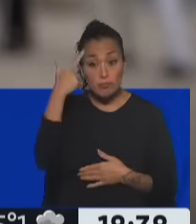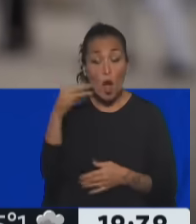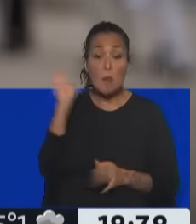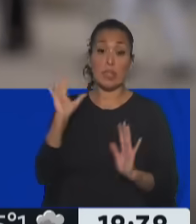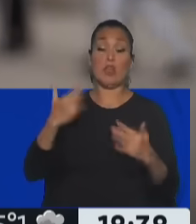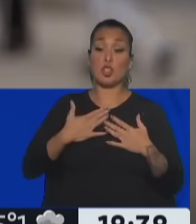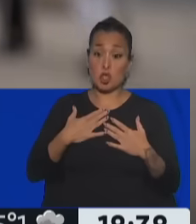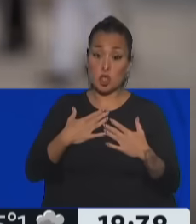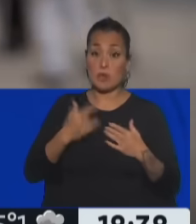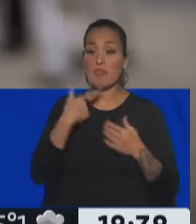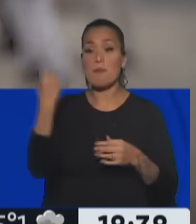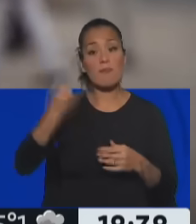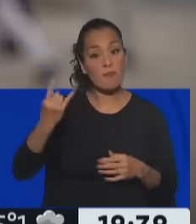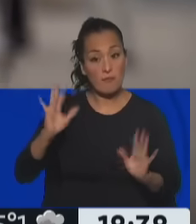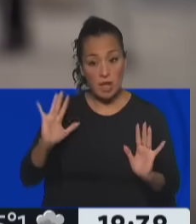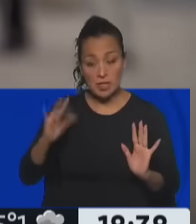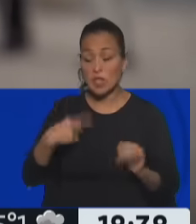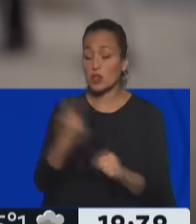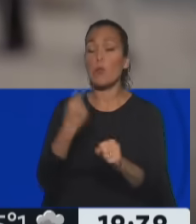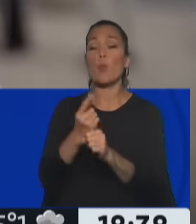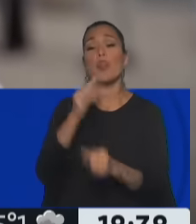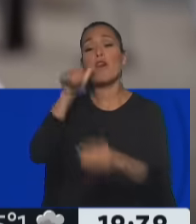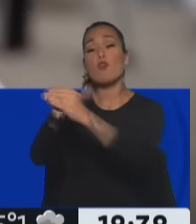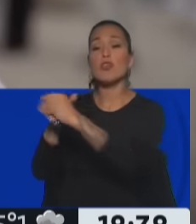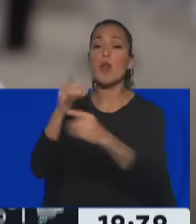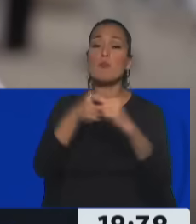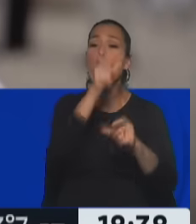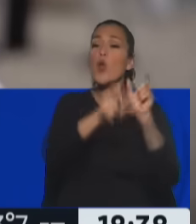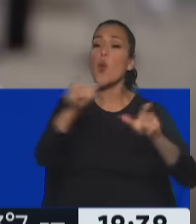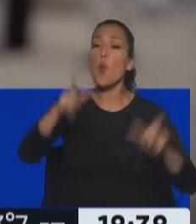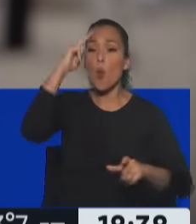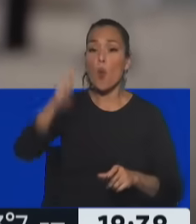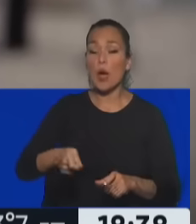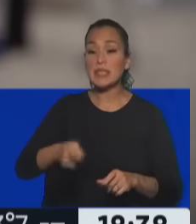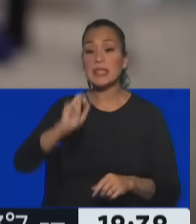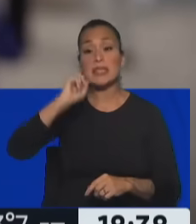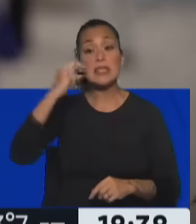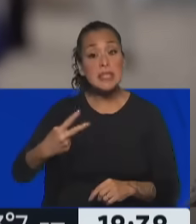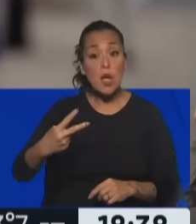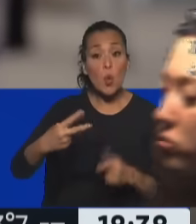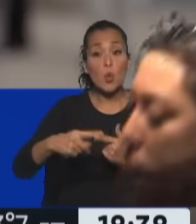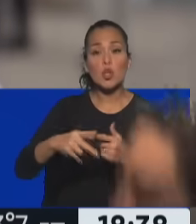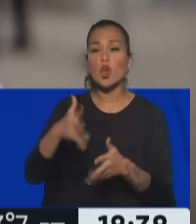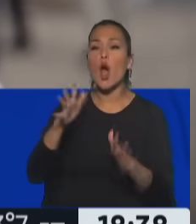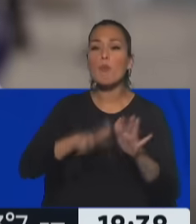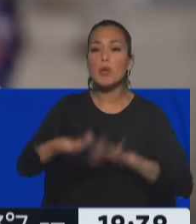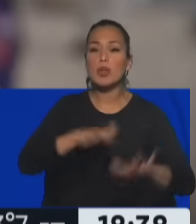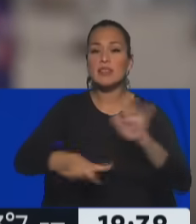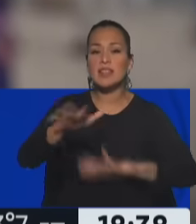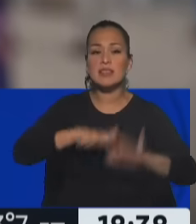no se debería votar por jueces. Y en segundo lugar, creo que todo el proceso ha estado muy viciado.